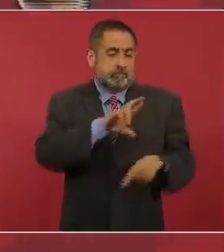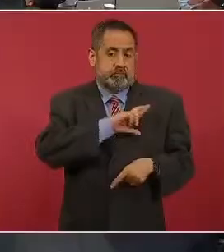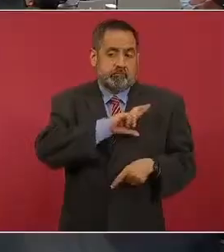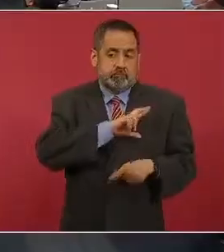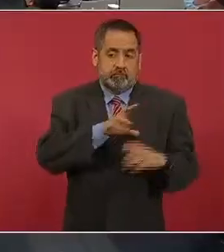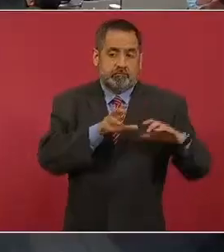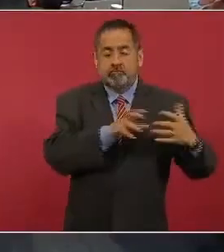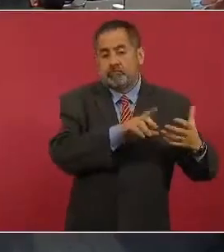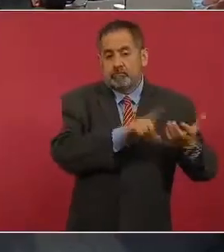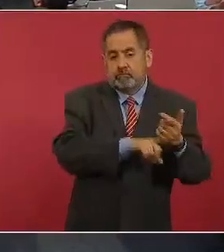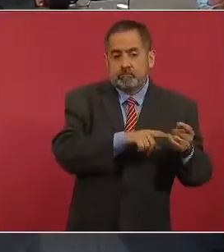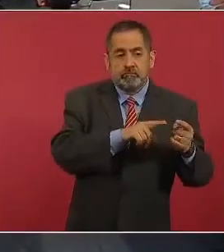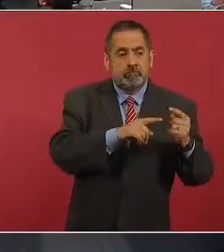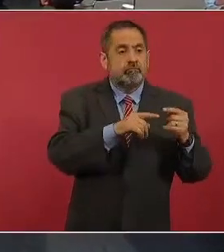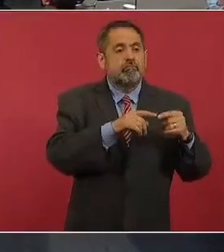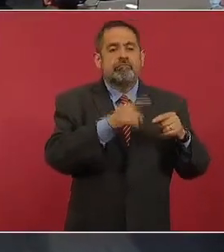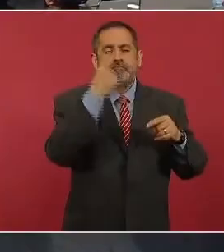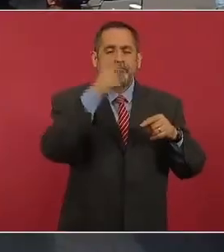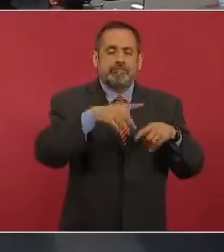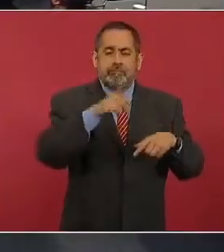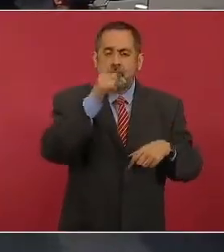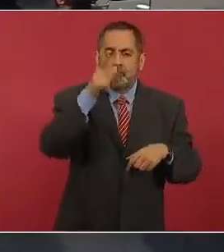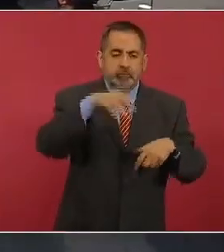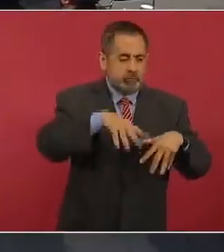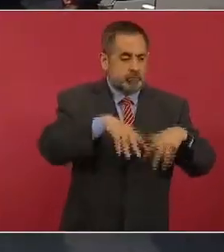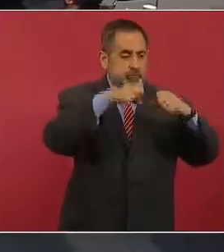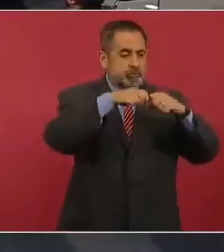privatizada también la distribución,